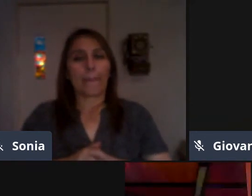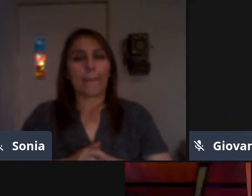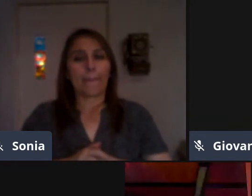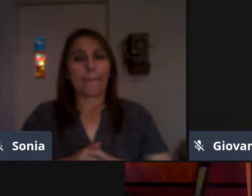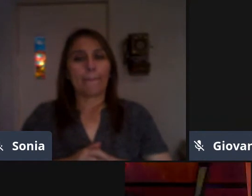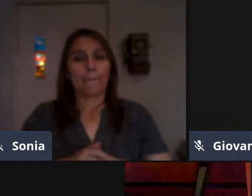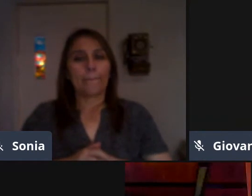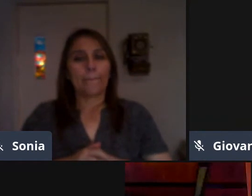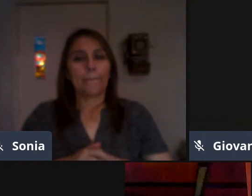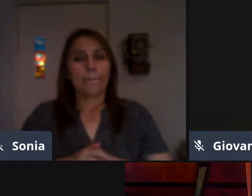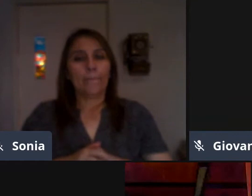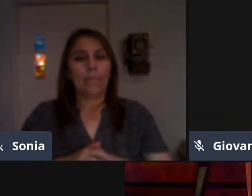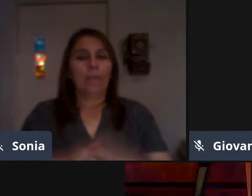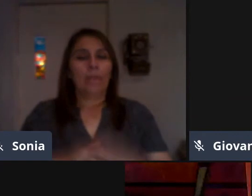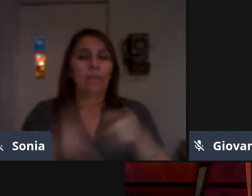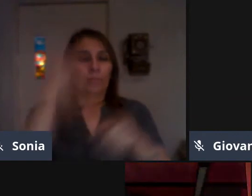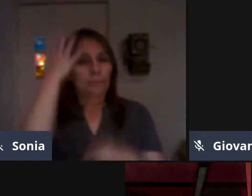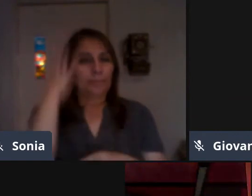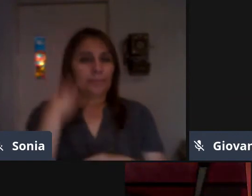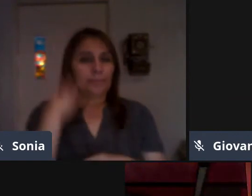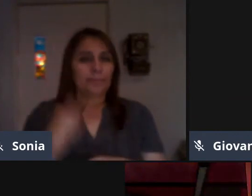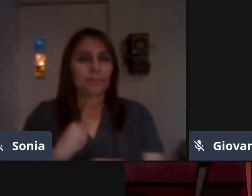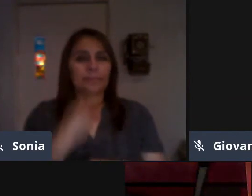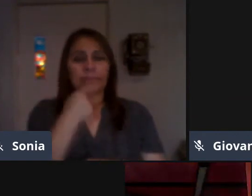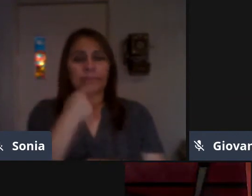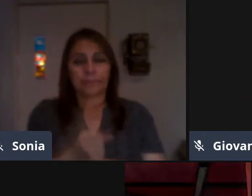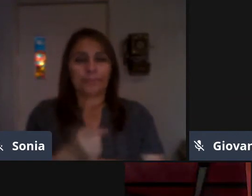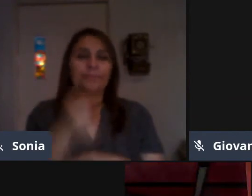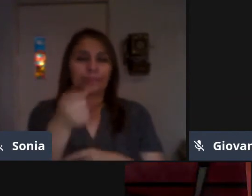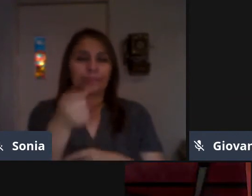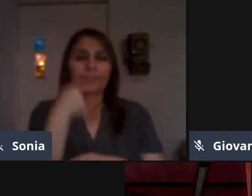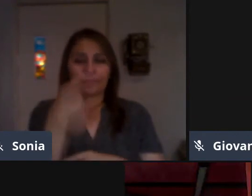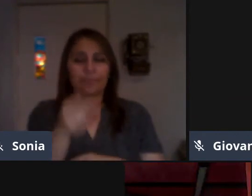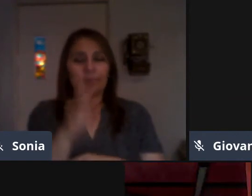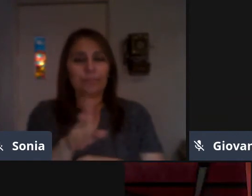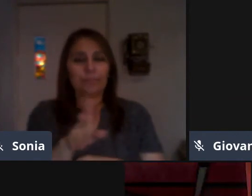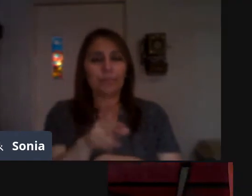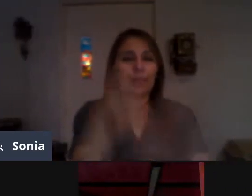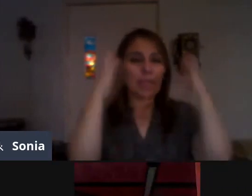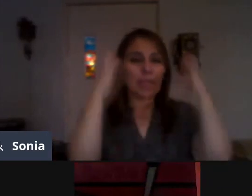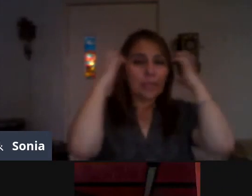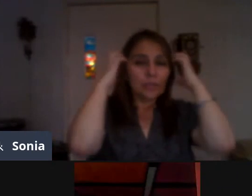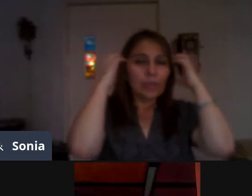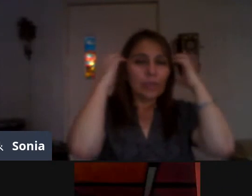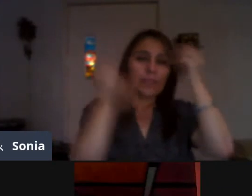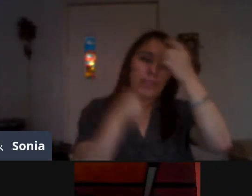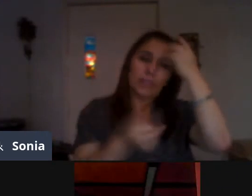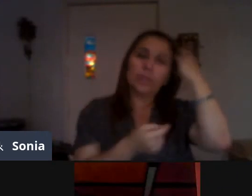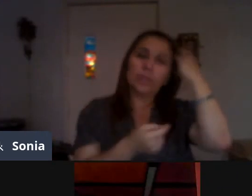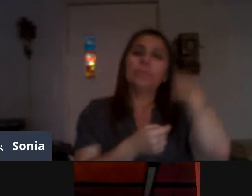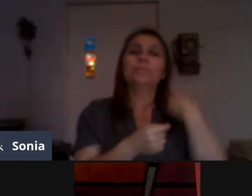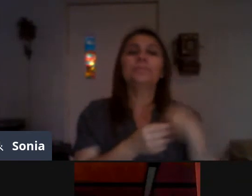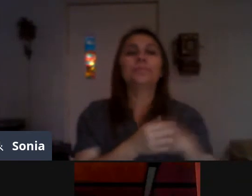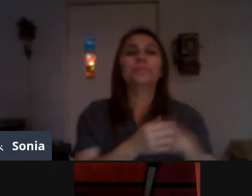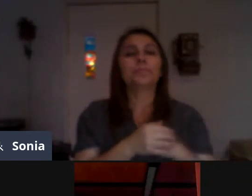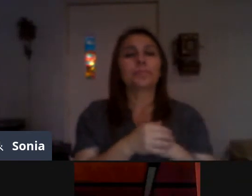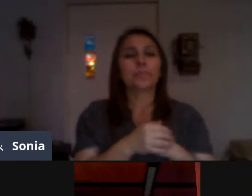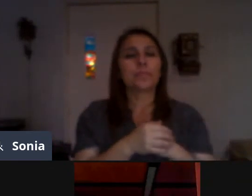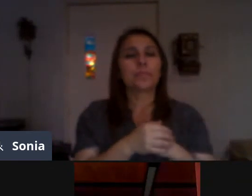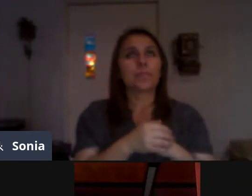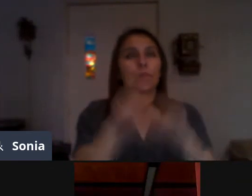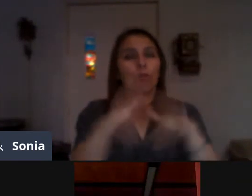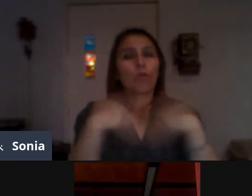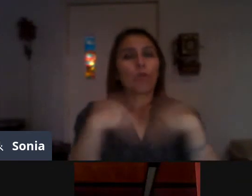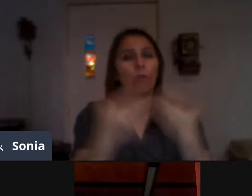si aparte de esto que tú dices es algo que yo a mi hijo en lo que lo puede escuchar porque tenía como ver las conexiones es como normalizan todas